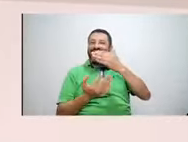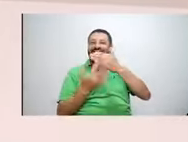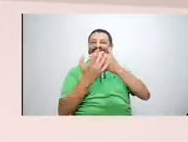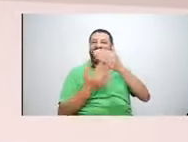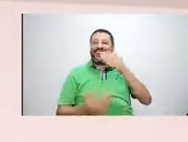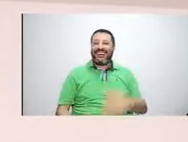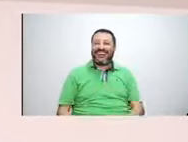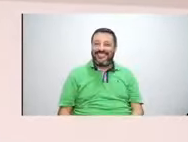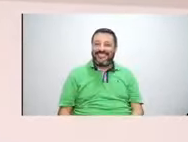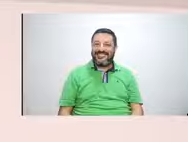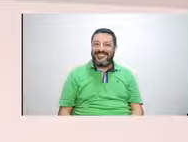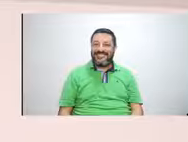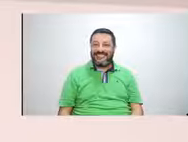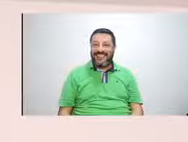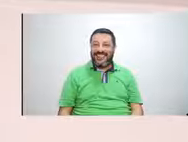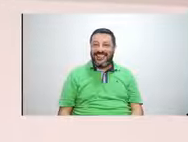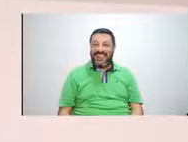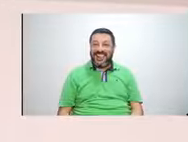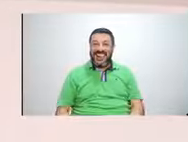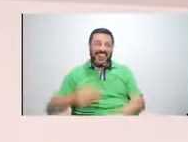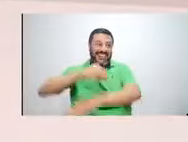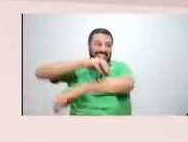mi entrenador.